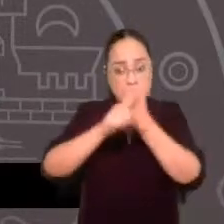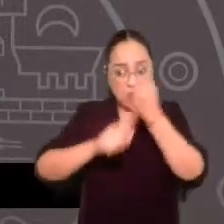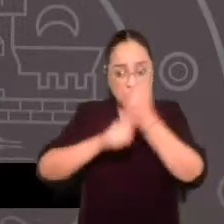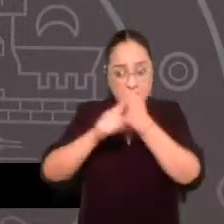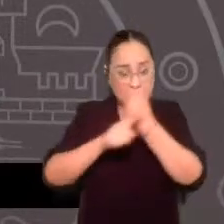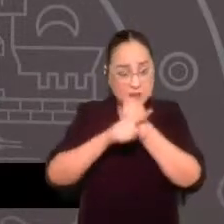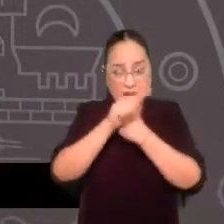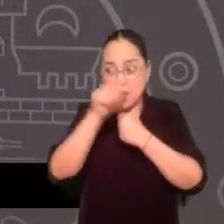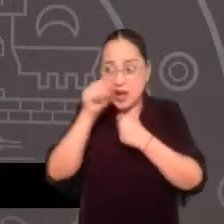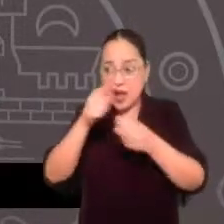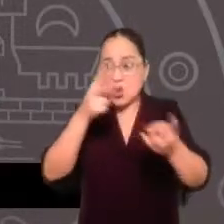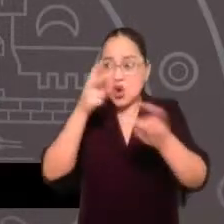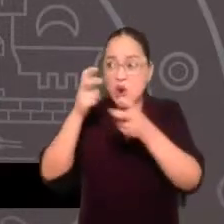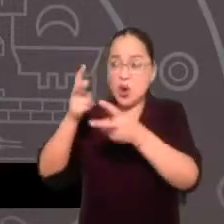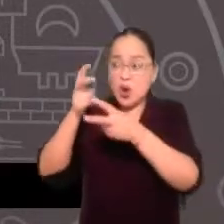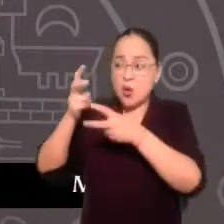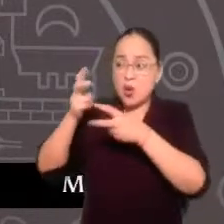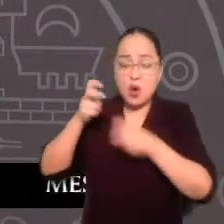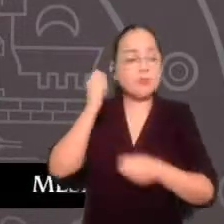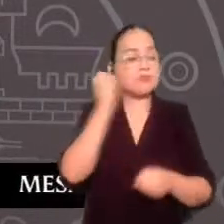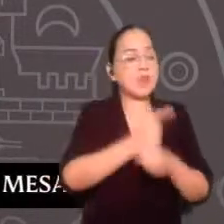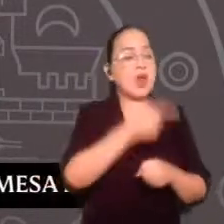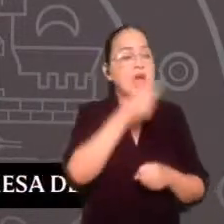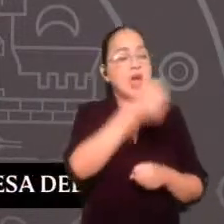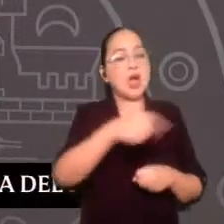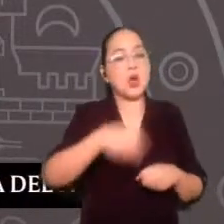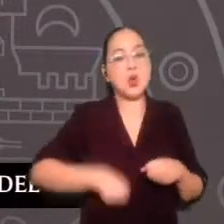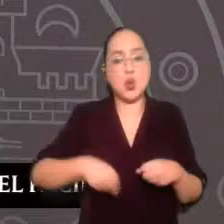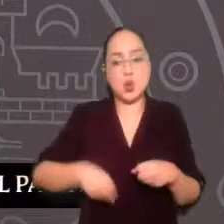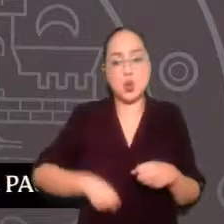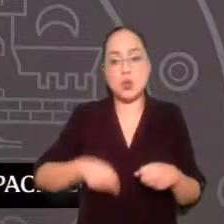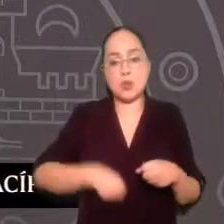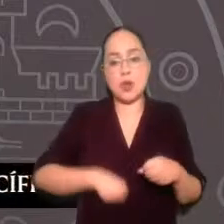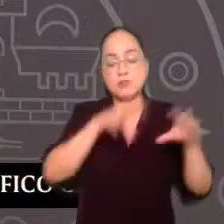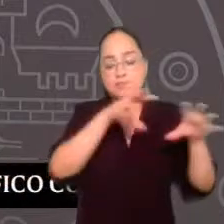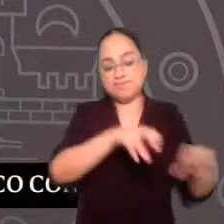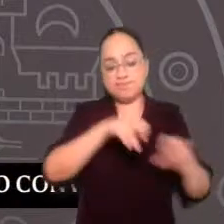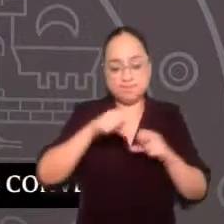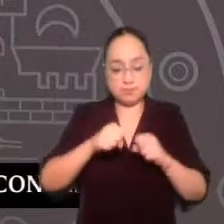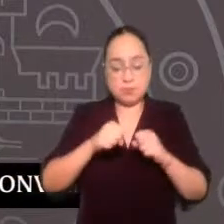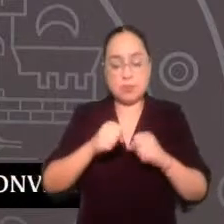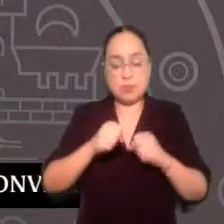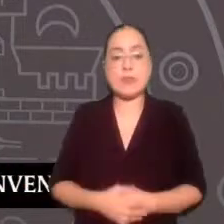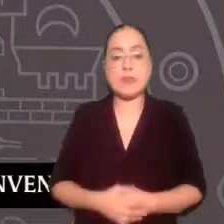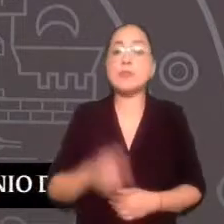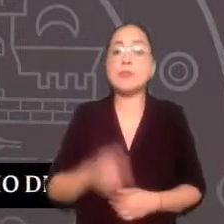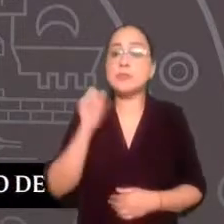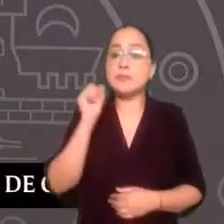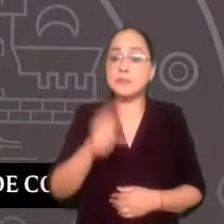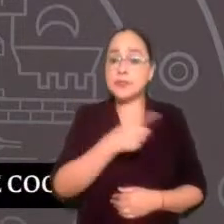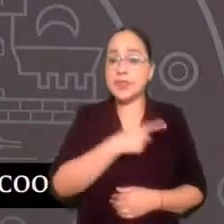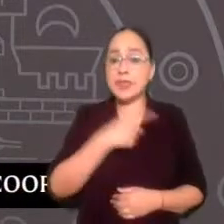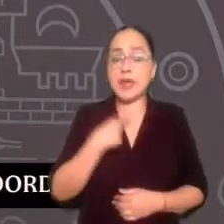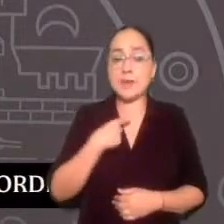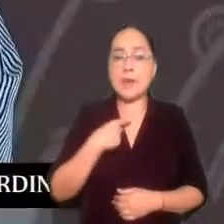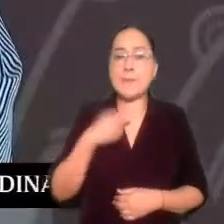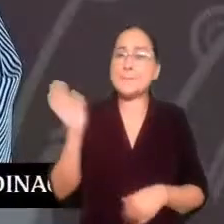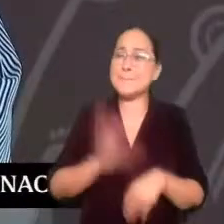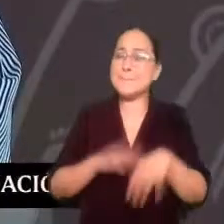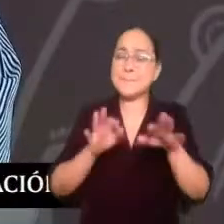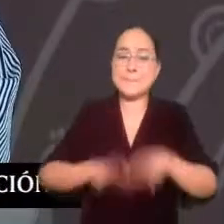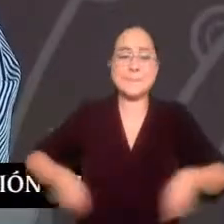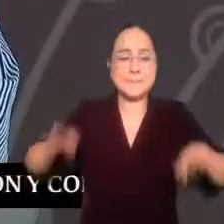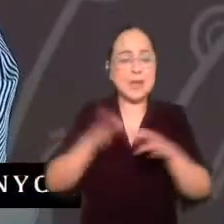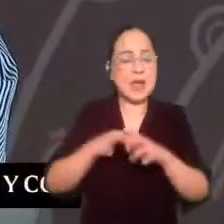creciendo, que es el robo en locales comerciales. Necesitamos incorporar la investigación. Aquí vamos